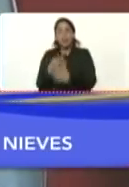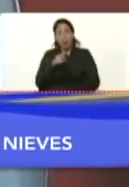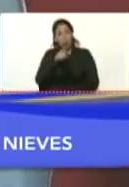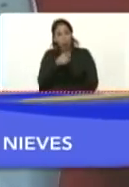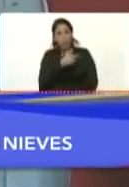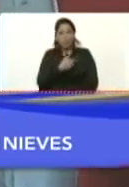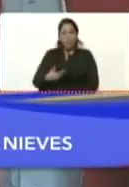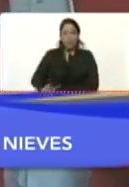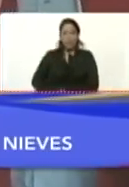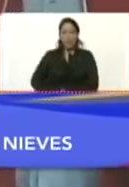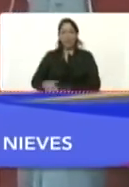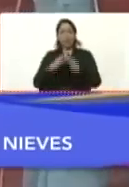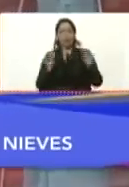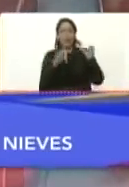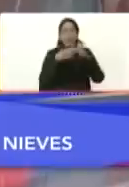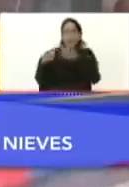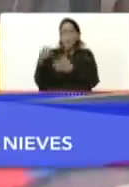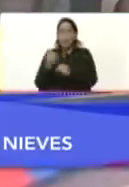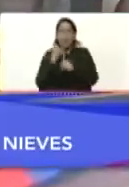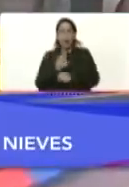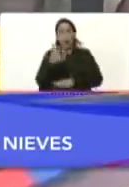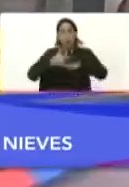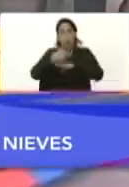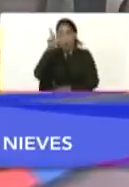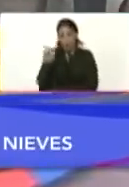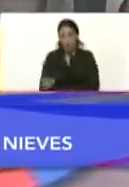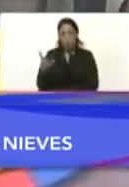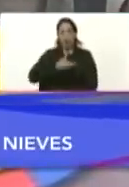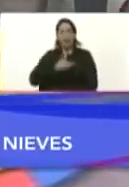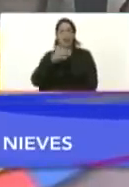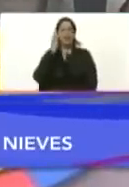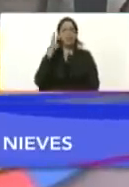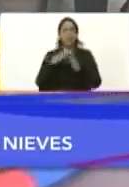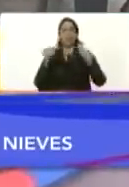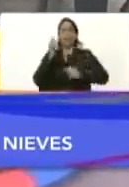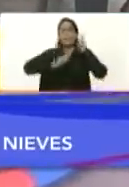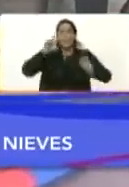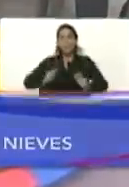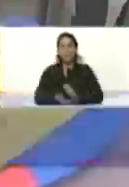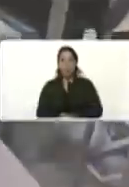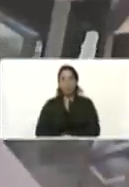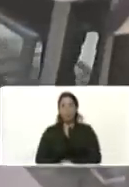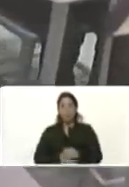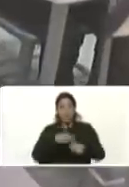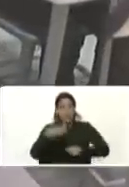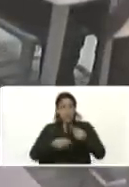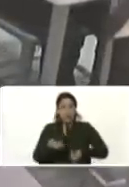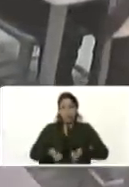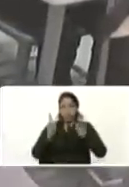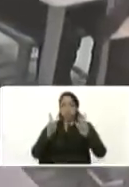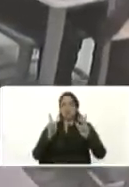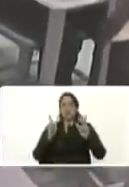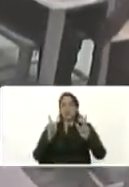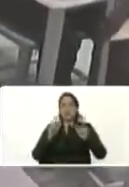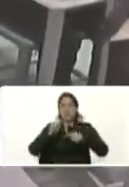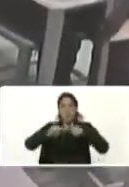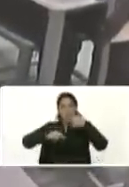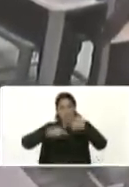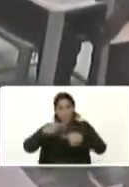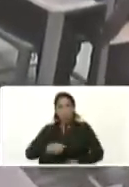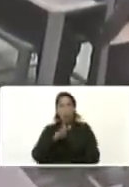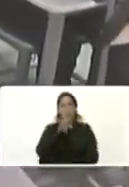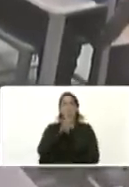todo su equipo de trabajo al gobernador a la alcaldesa y a todas las personas que hicieron posible que después de